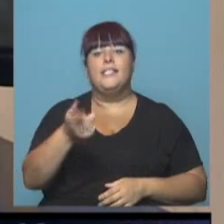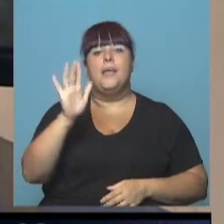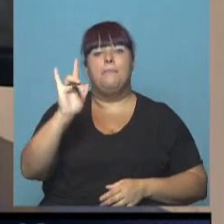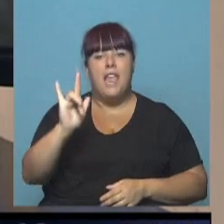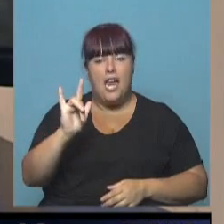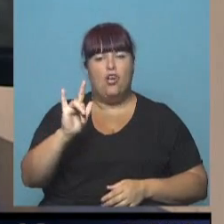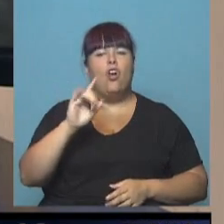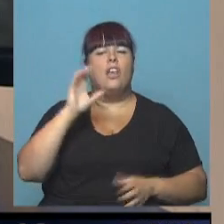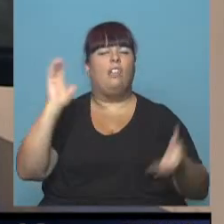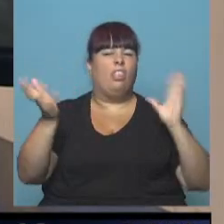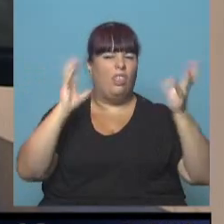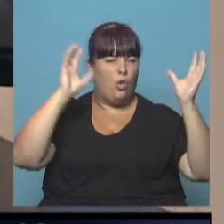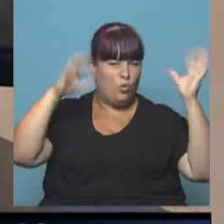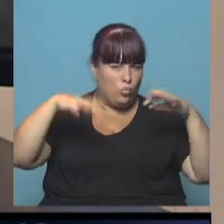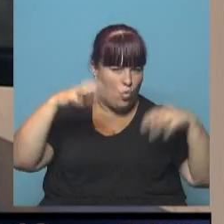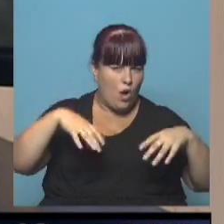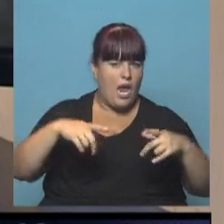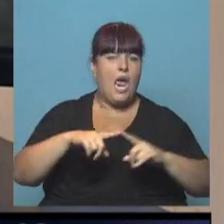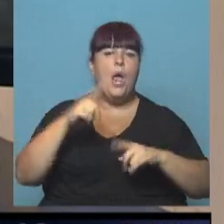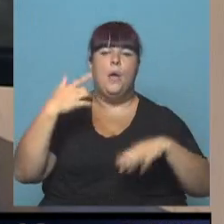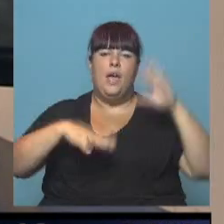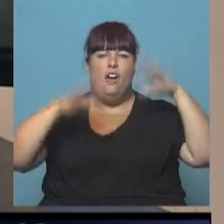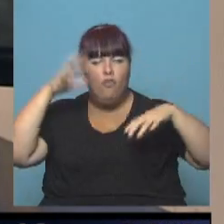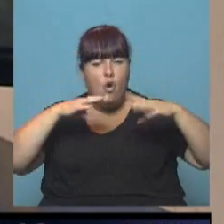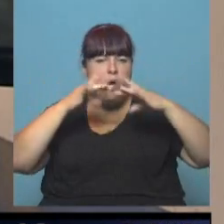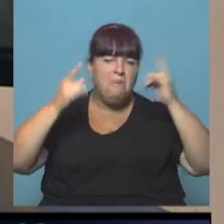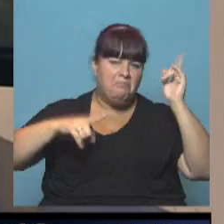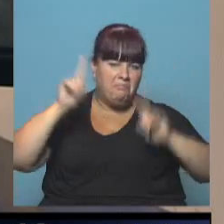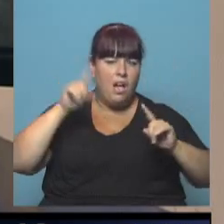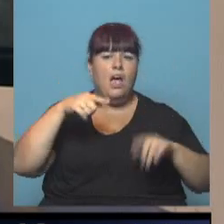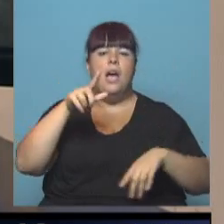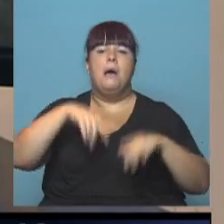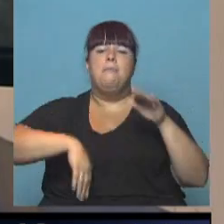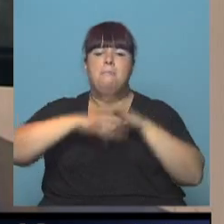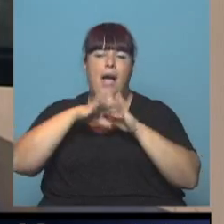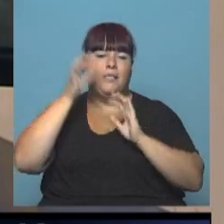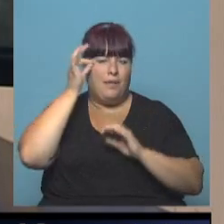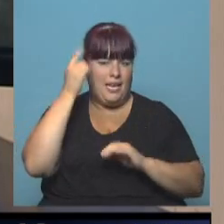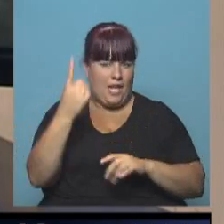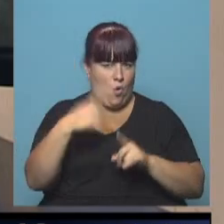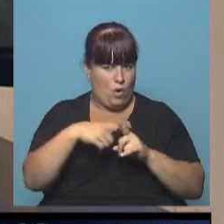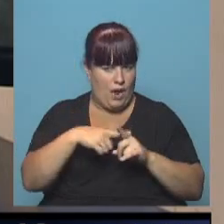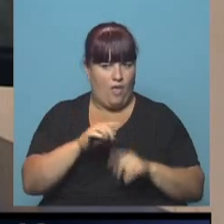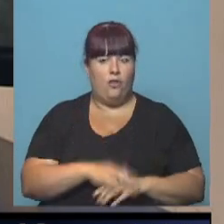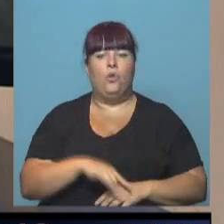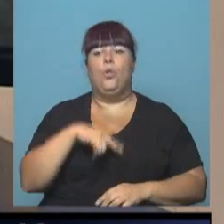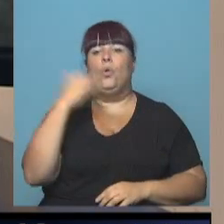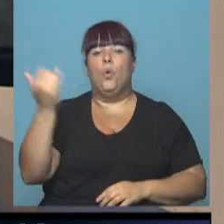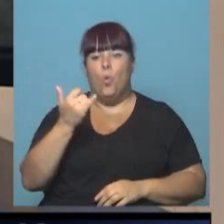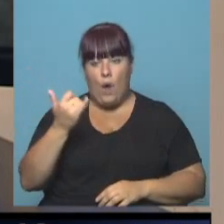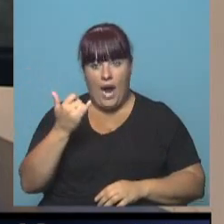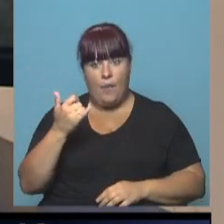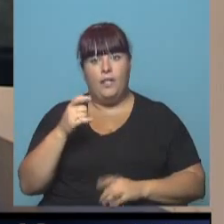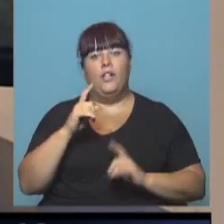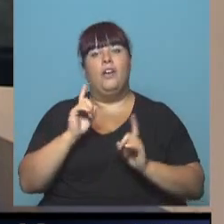miércoles va a estar muy inestable. Precipitaciones de variada intensidad. La temperatura máxima llegará a los 31 grados. Para el jueves van